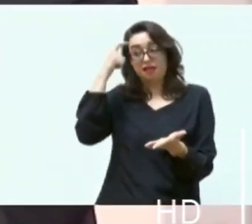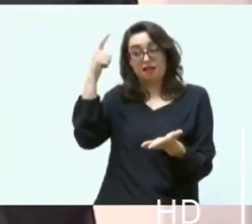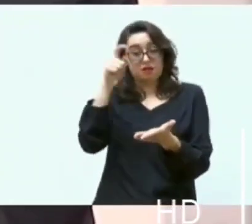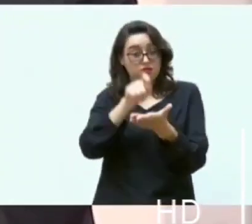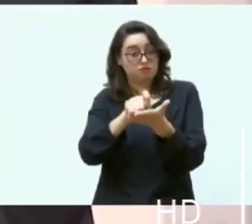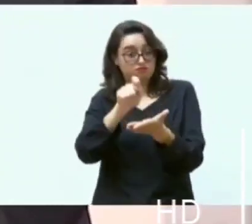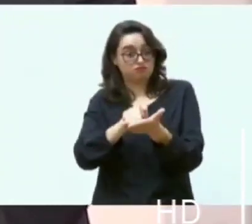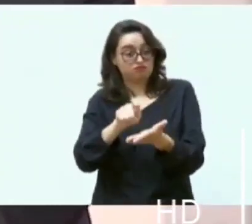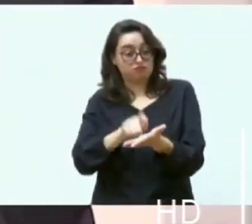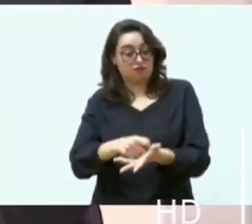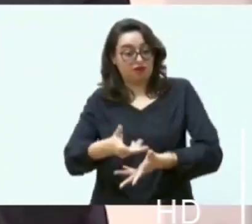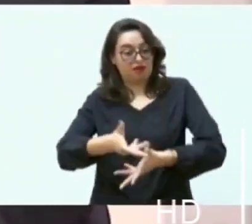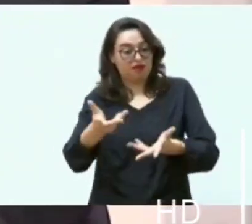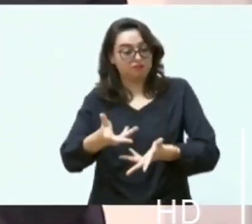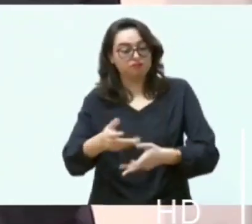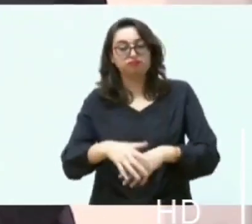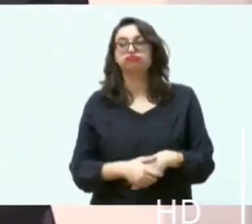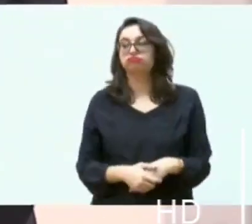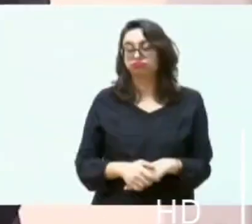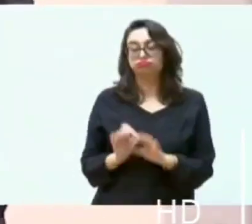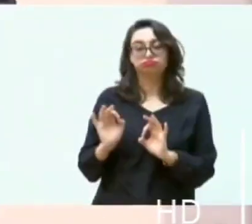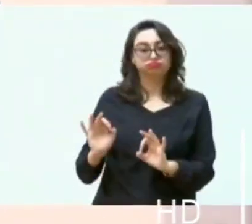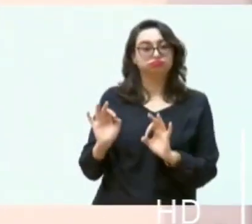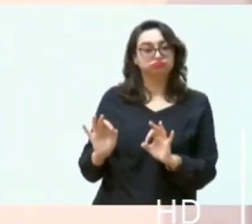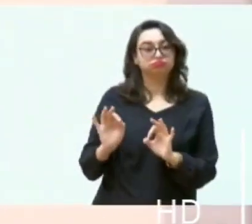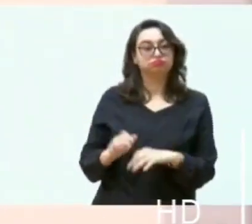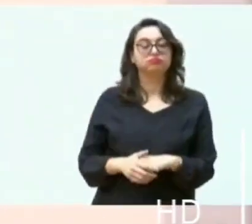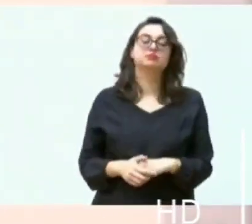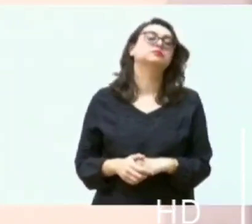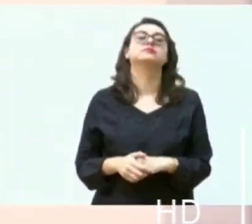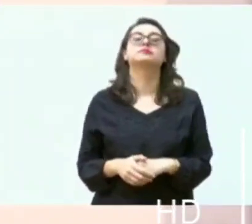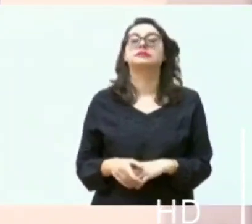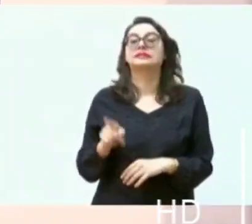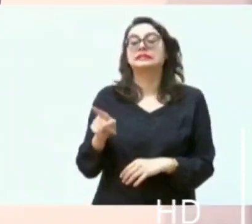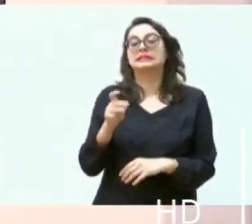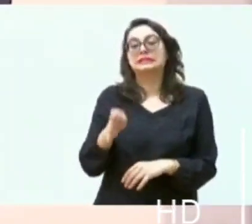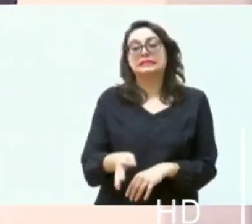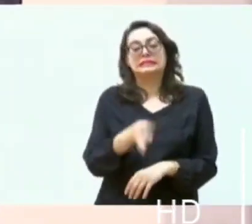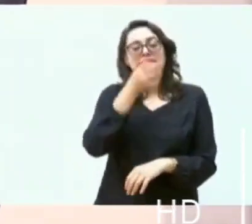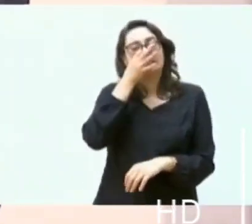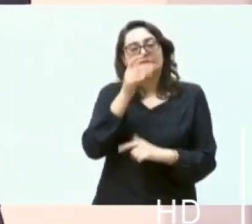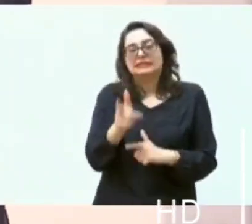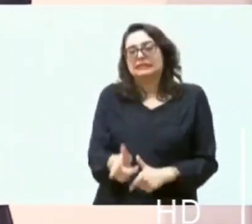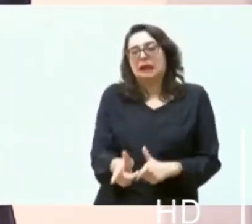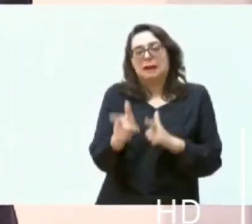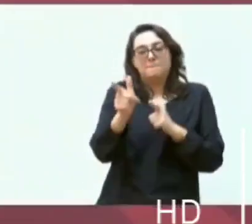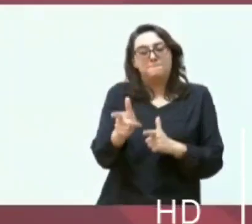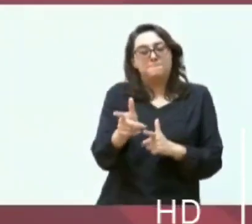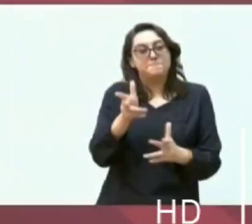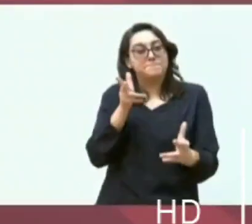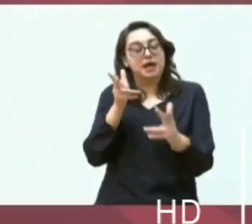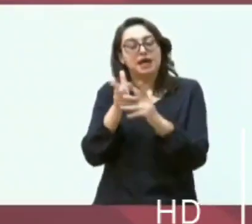Y se escapó de ser fusilado en Huitzilac